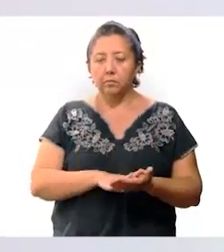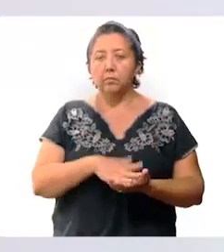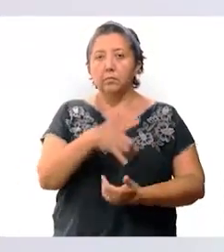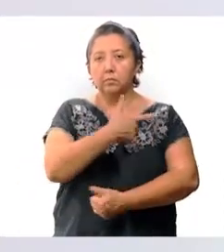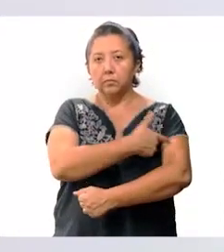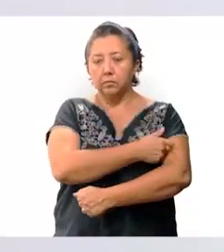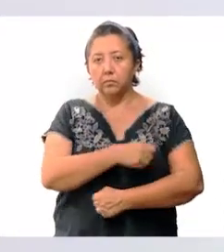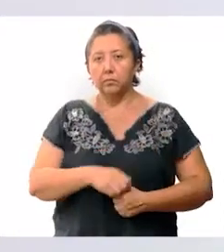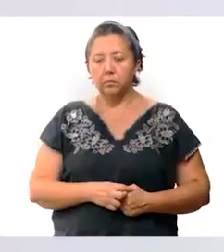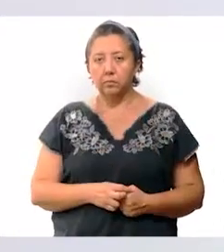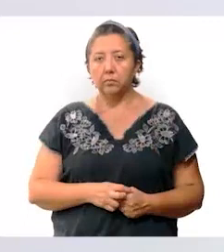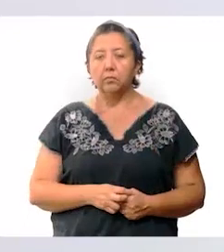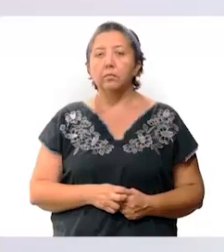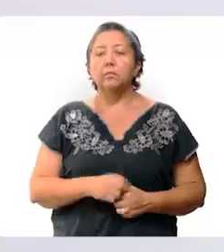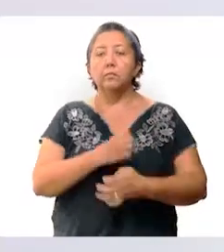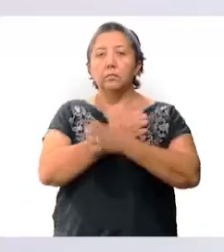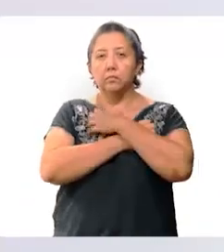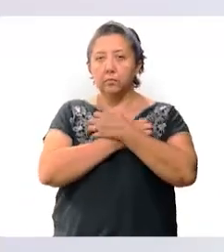en